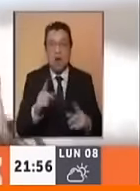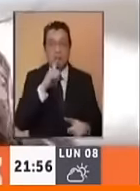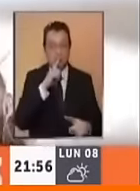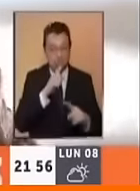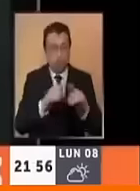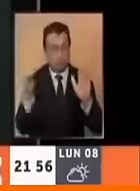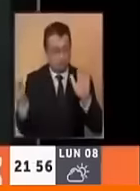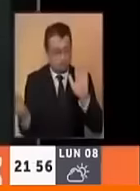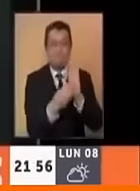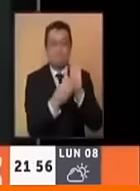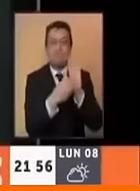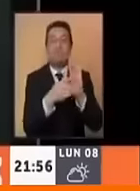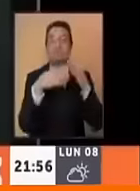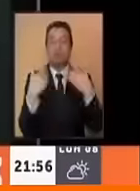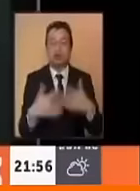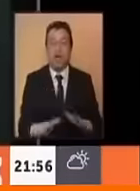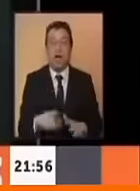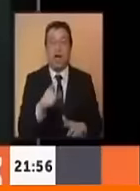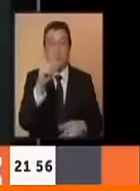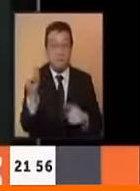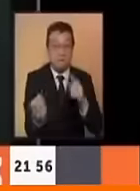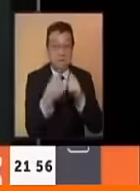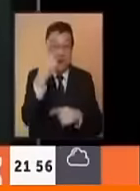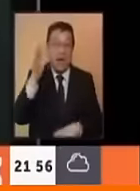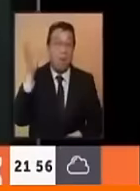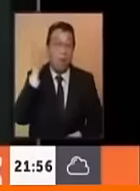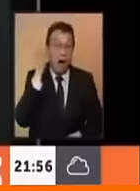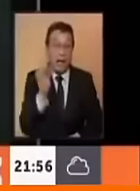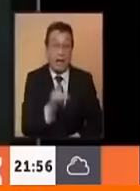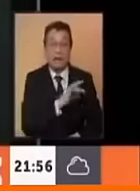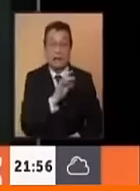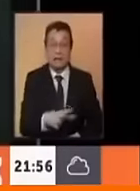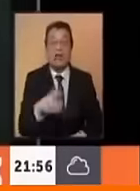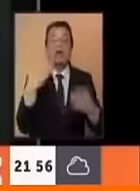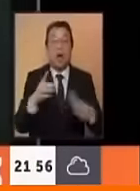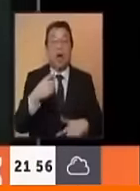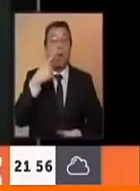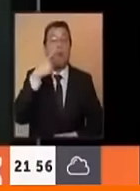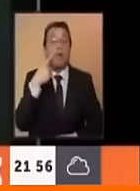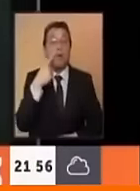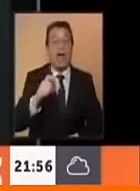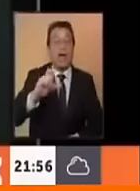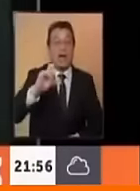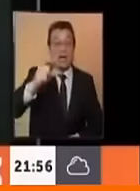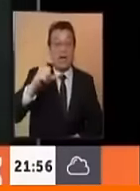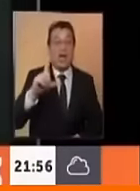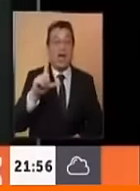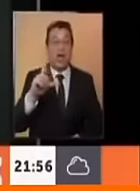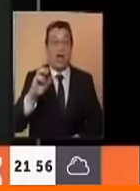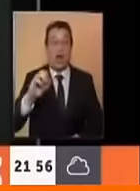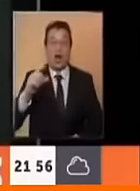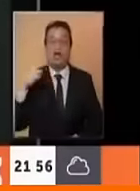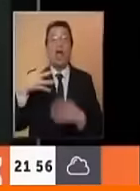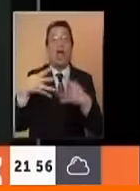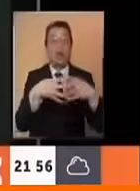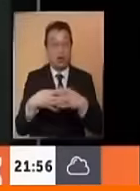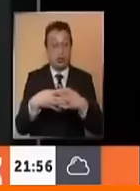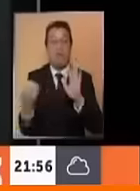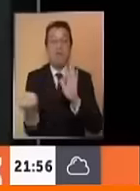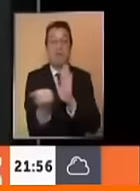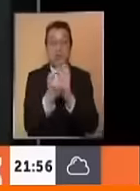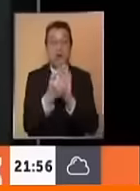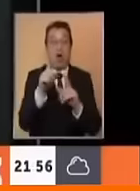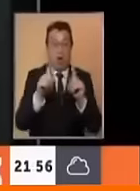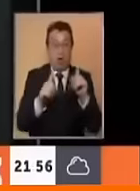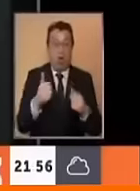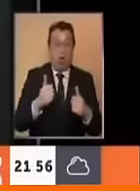una bitácora imborrable. Es la primera mujer chilena en pasar la prueba HELOC en Estados Unidos. Esa que ¿verdad? Sufren tantos